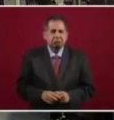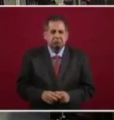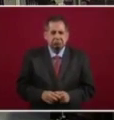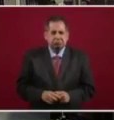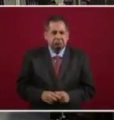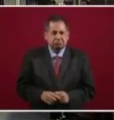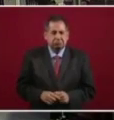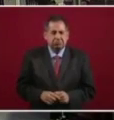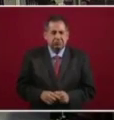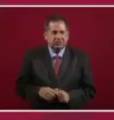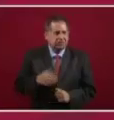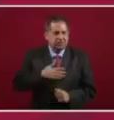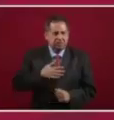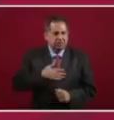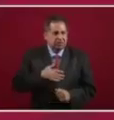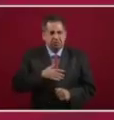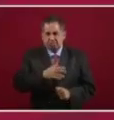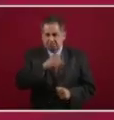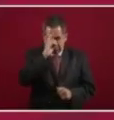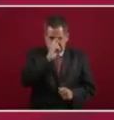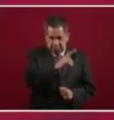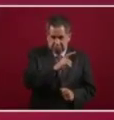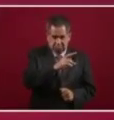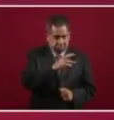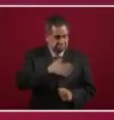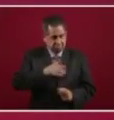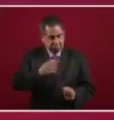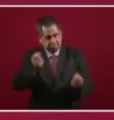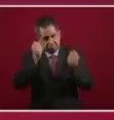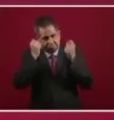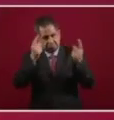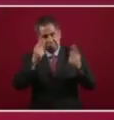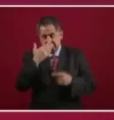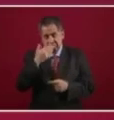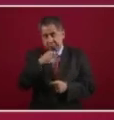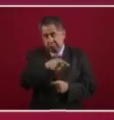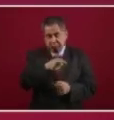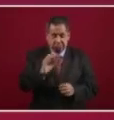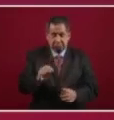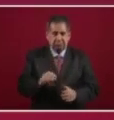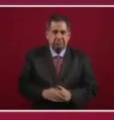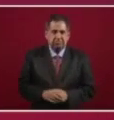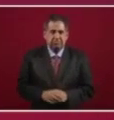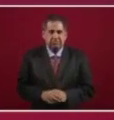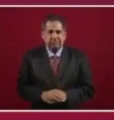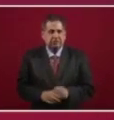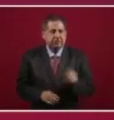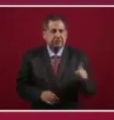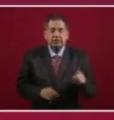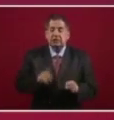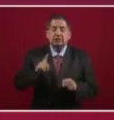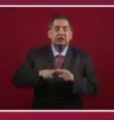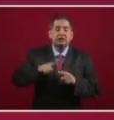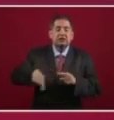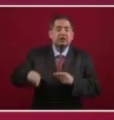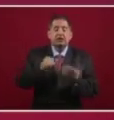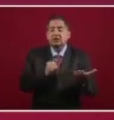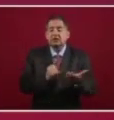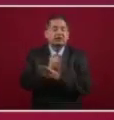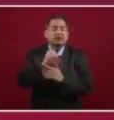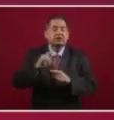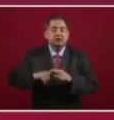Tienen todo mi respeto, toda mi admiración. Esta es una decisión que va a